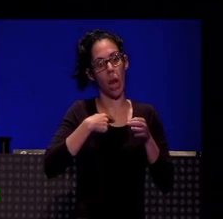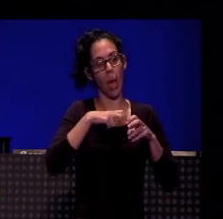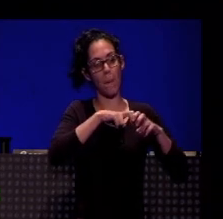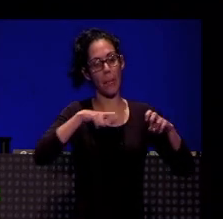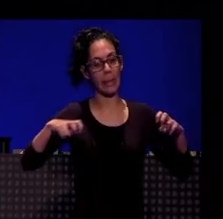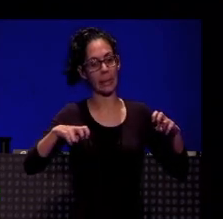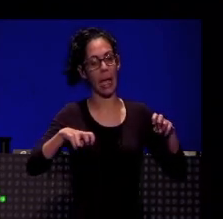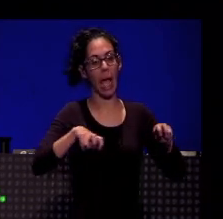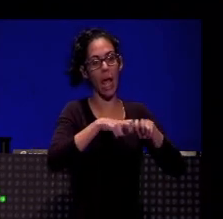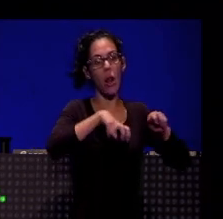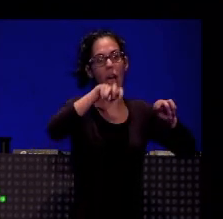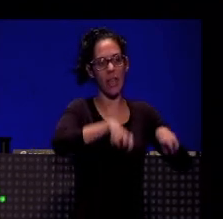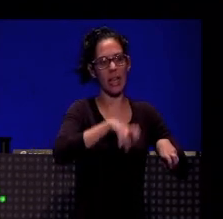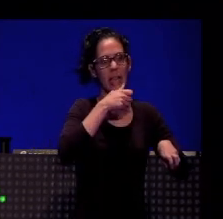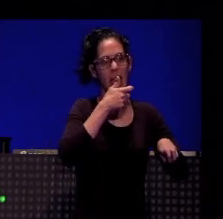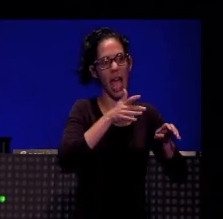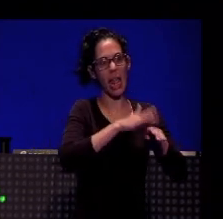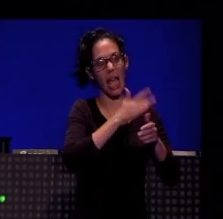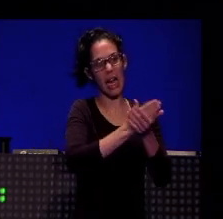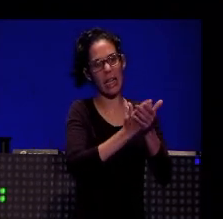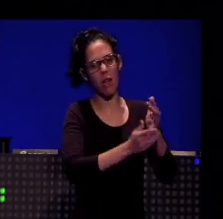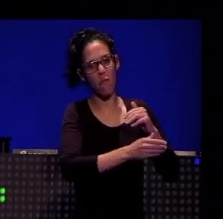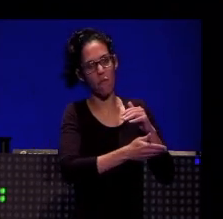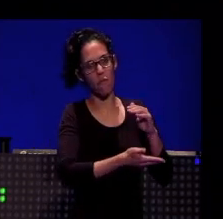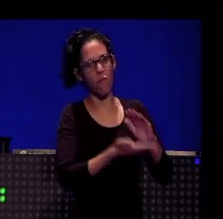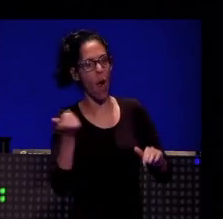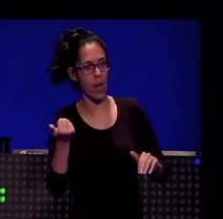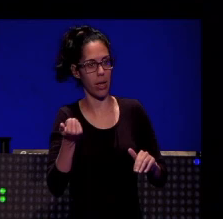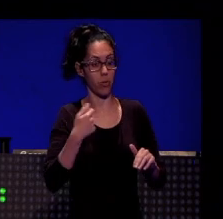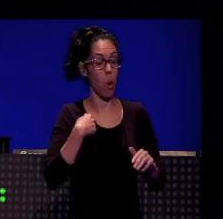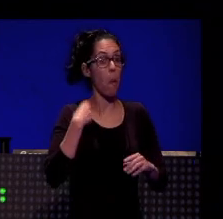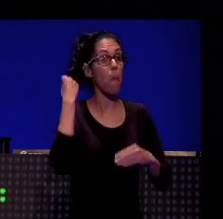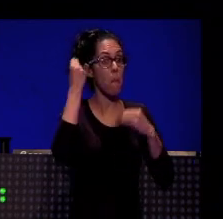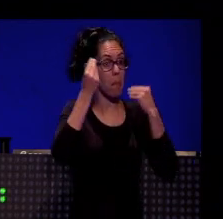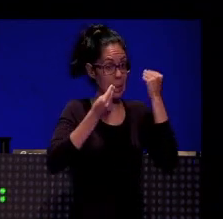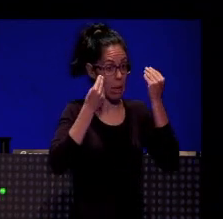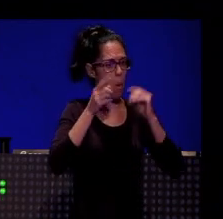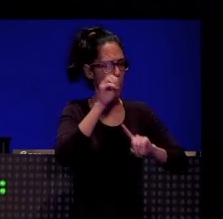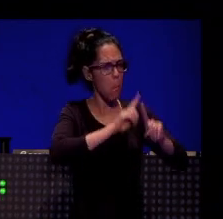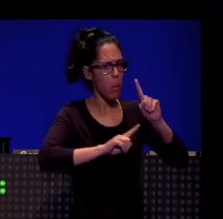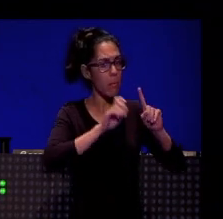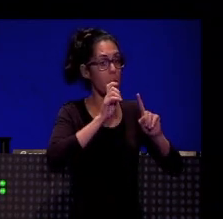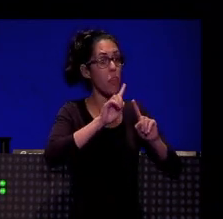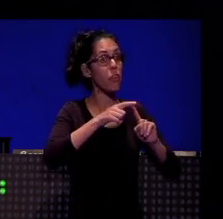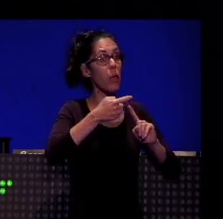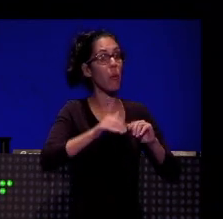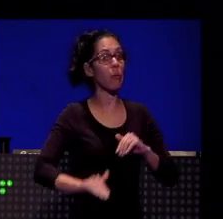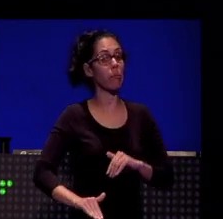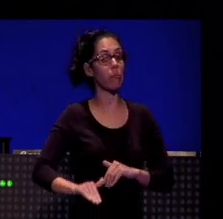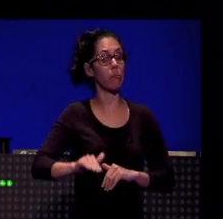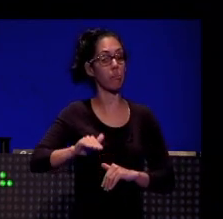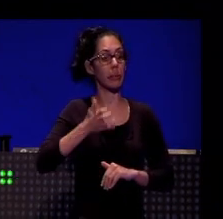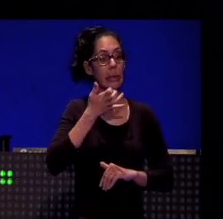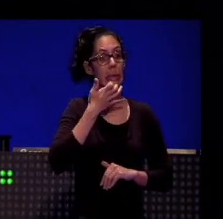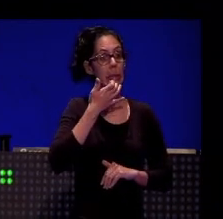delante con el profesor me echaban de clase y lo que yo pensaba que era un problema porque lo era cuando era pequeña luego si sabes aprovechar ese